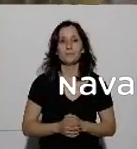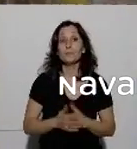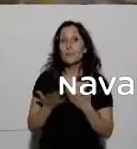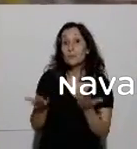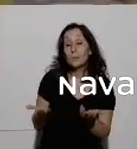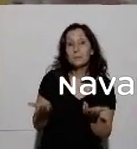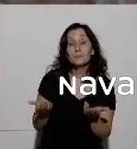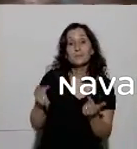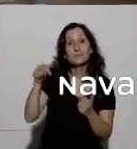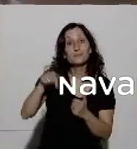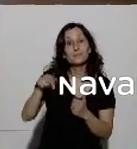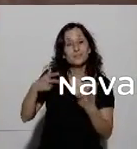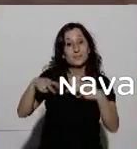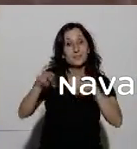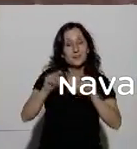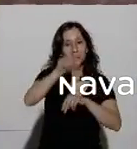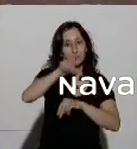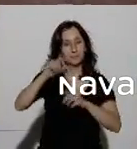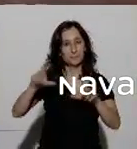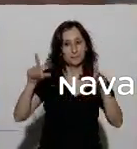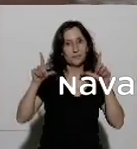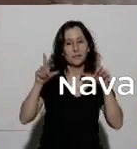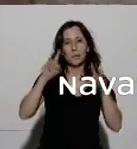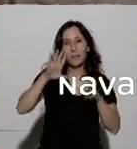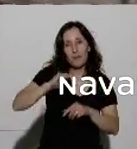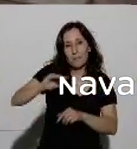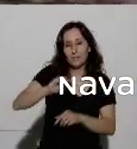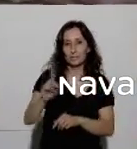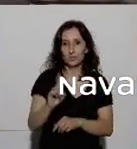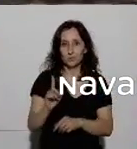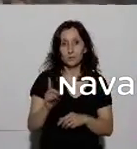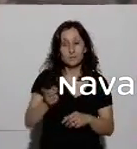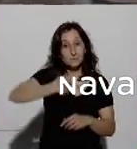aquí ese tiempo para conocer a esos personajes que al parecer no eran tan malvados.